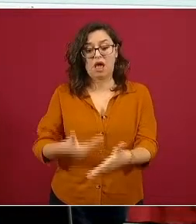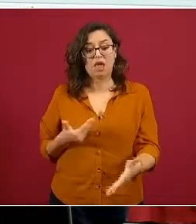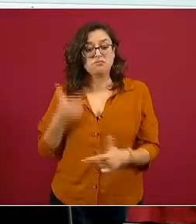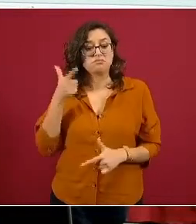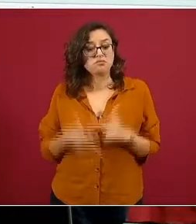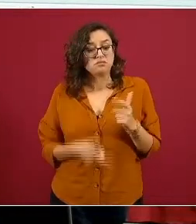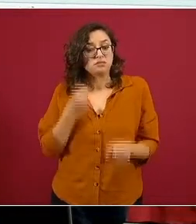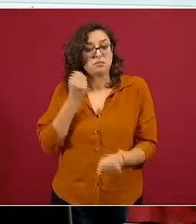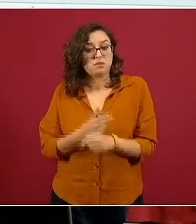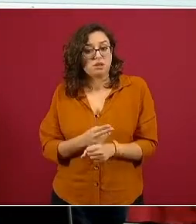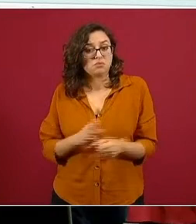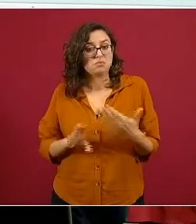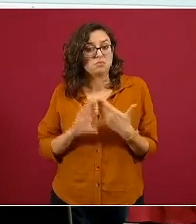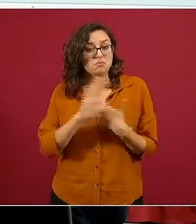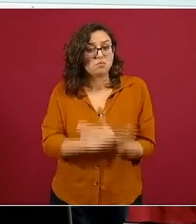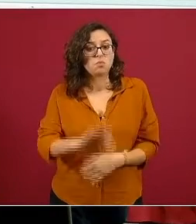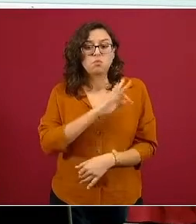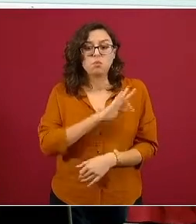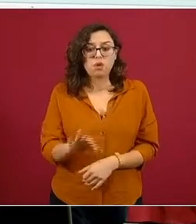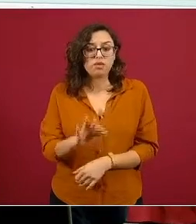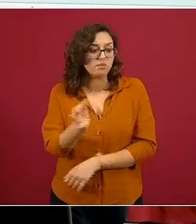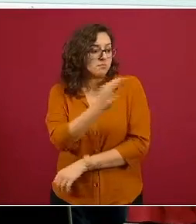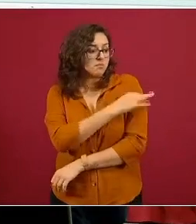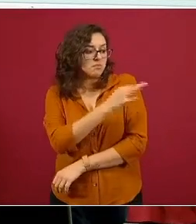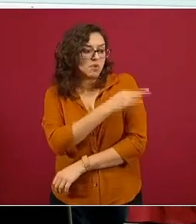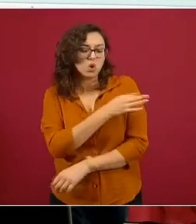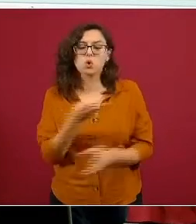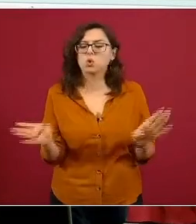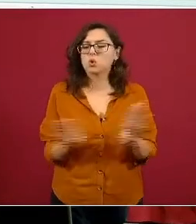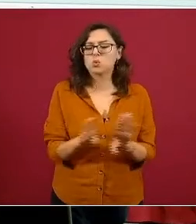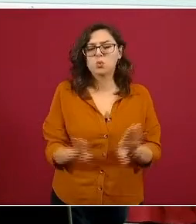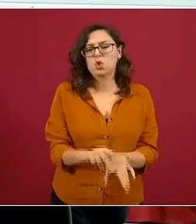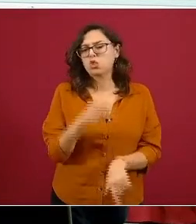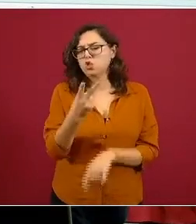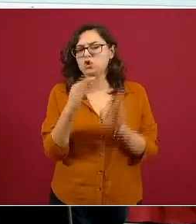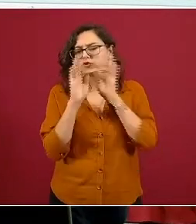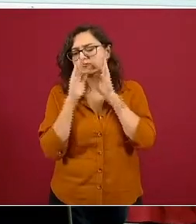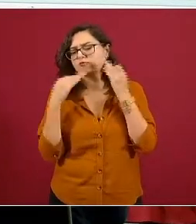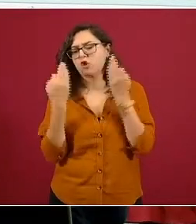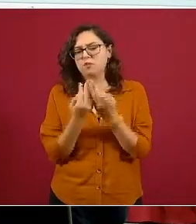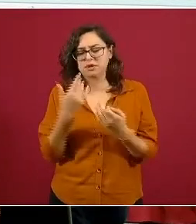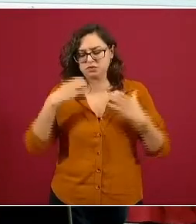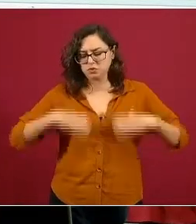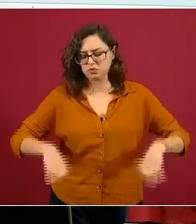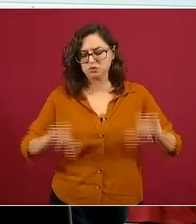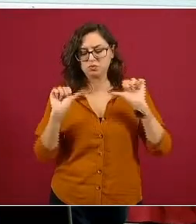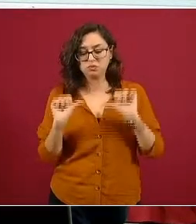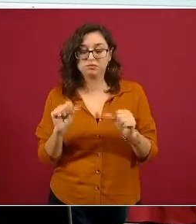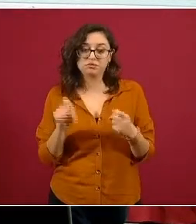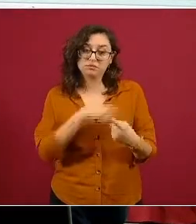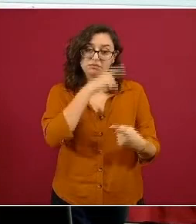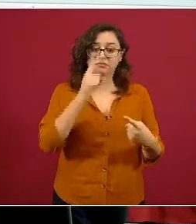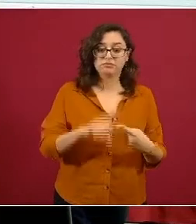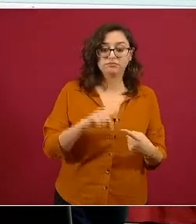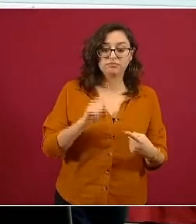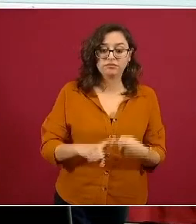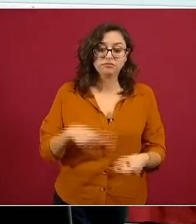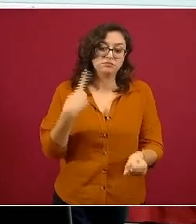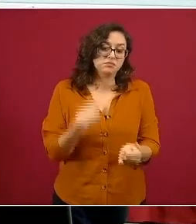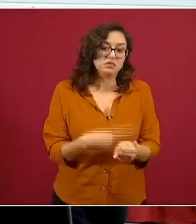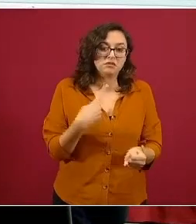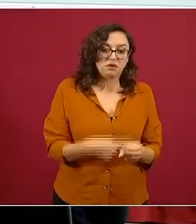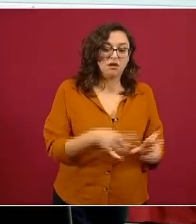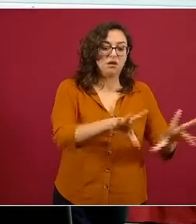dos formas muy genéricas de adquirir inmunidad. Una tiene que ver con que nos enfermemos, eso se llama inmunidad